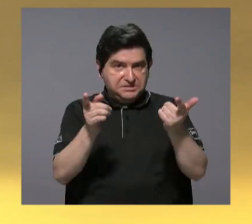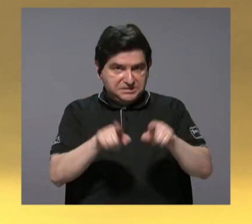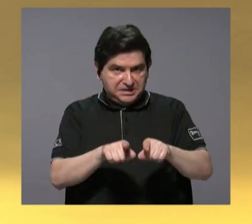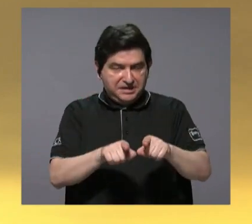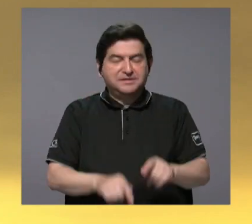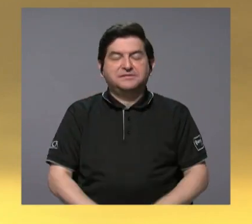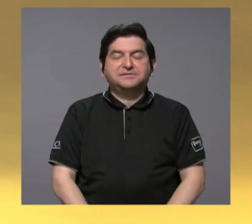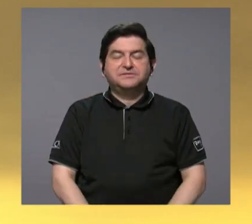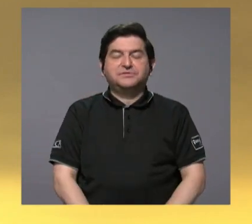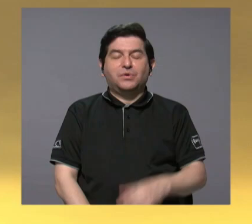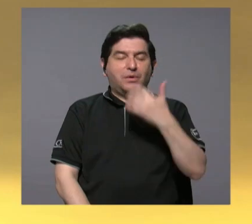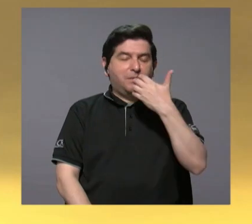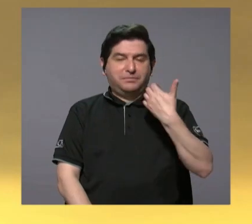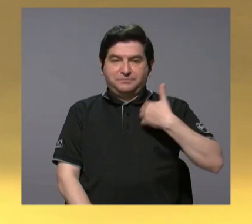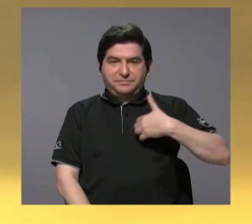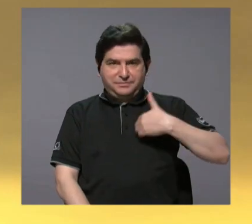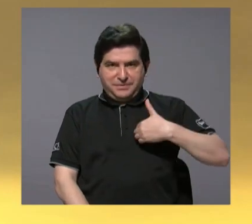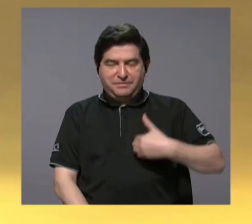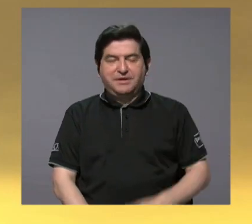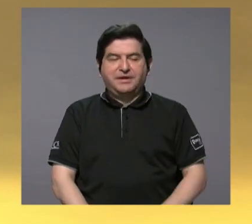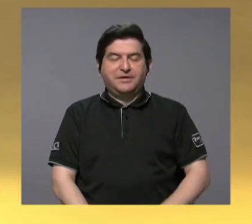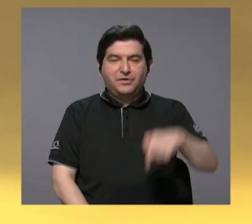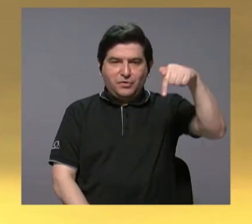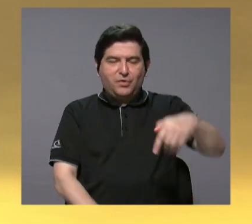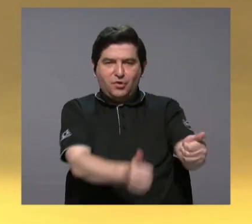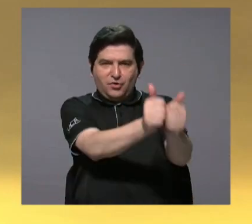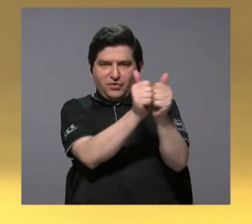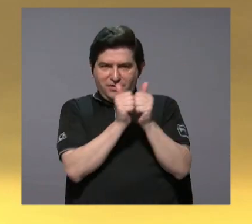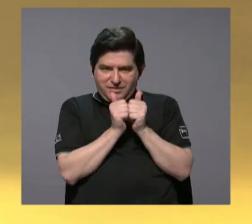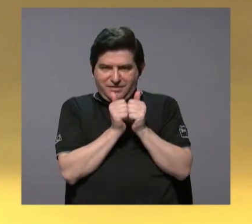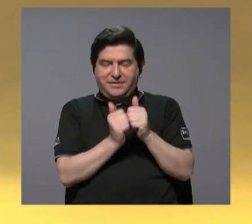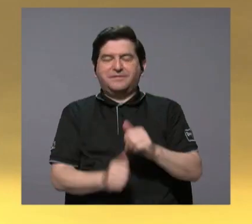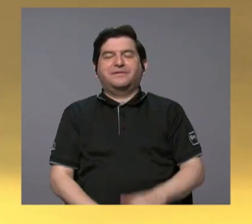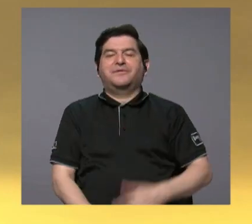y tengo el privilegio de tener con nosotros